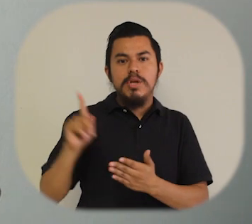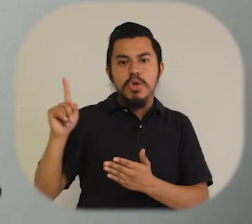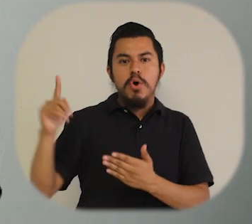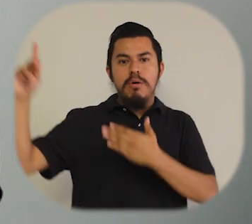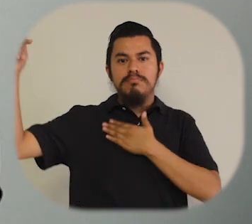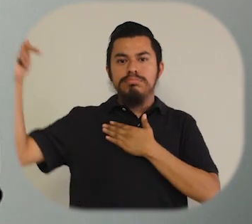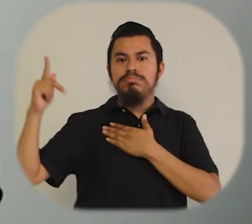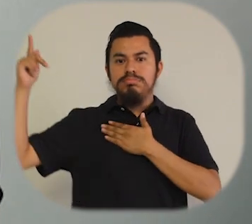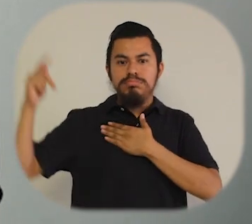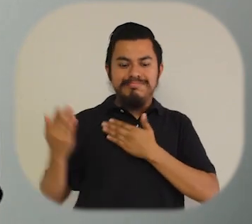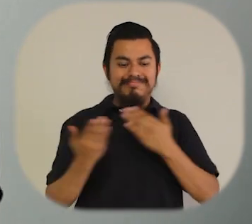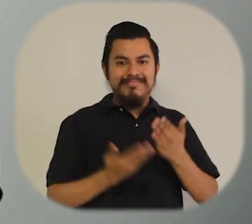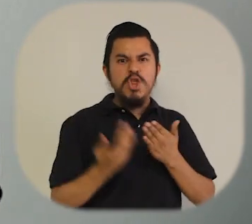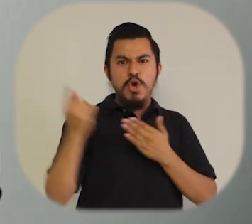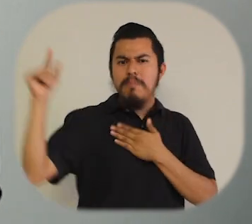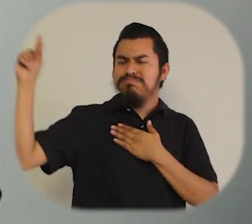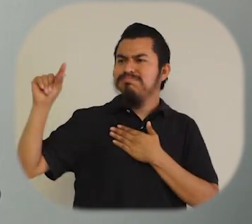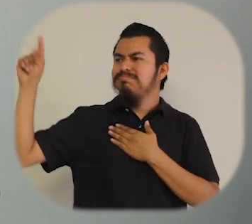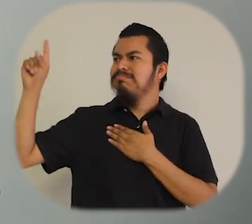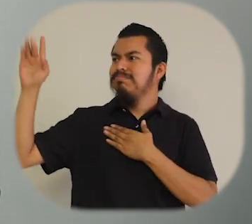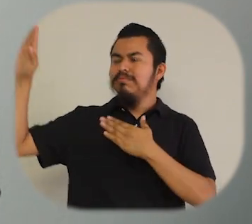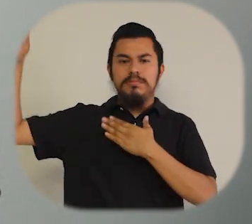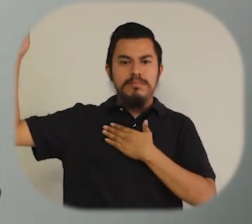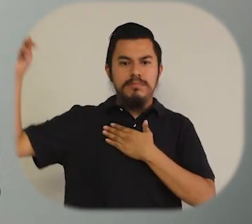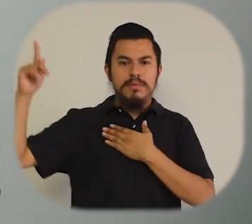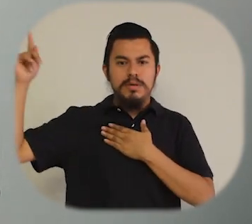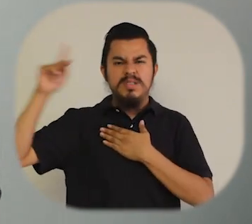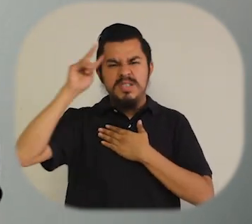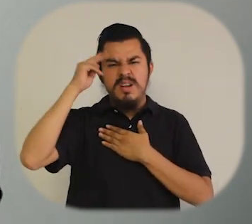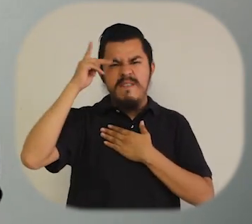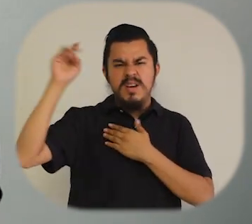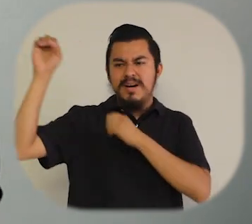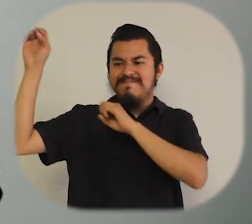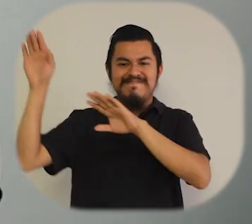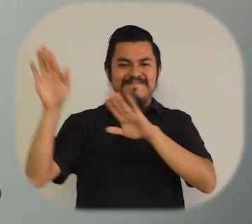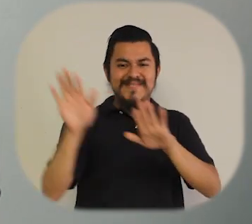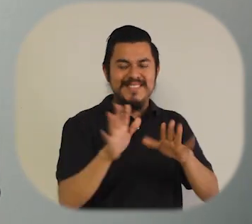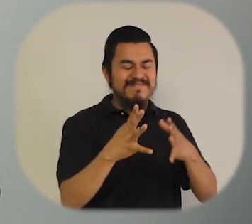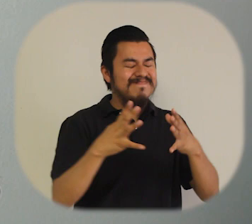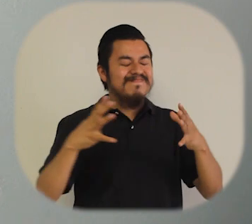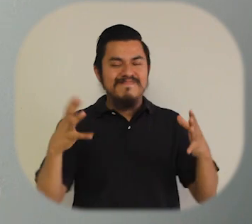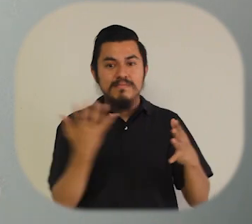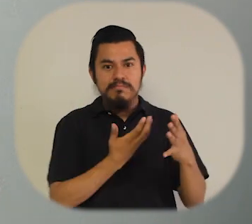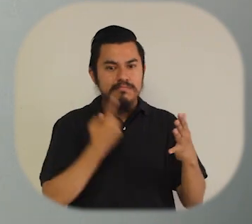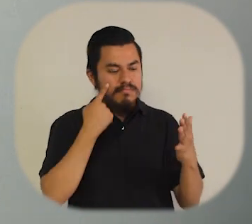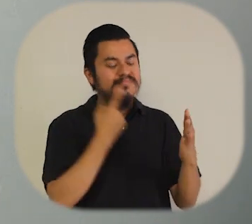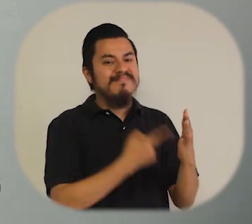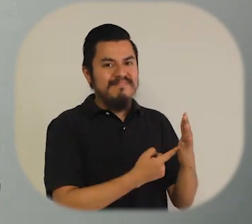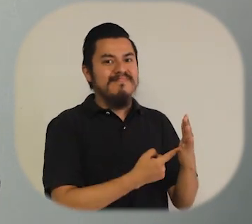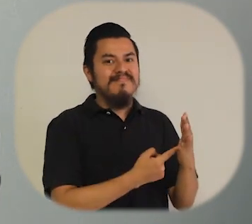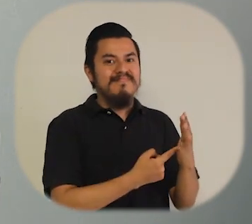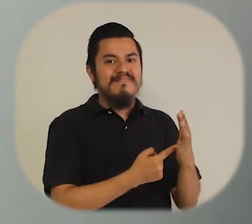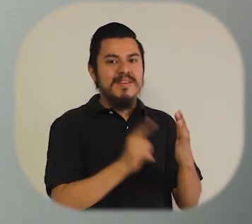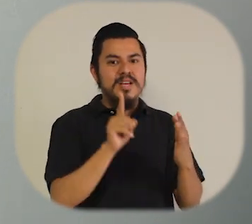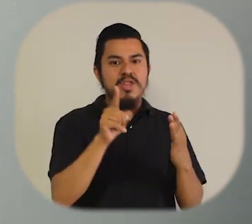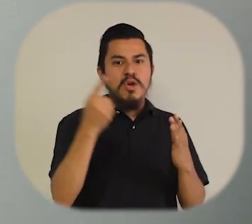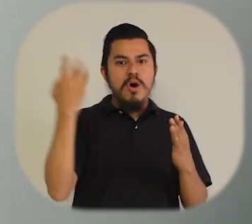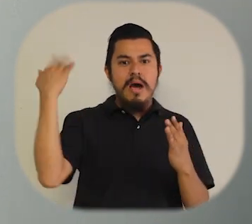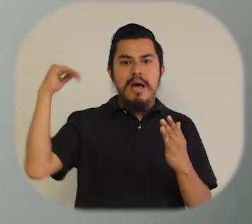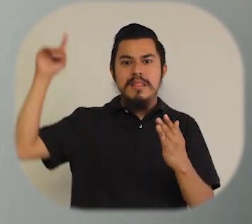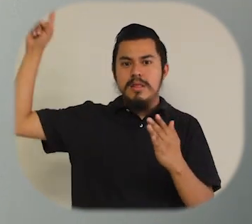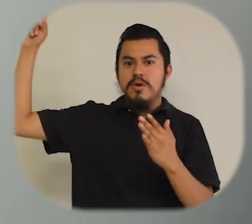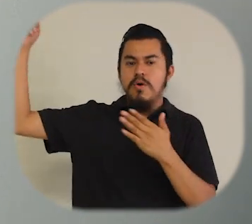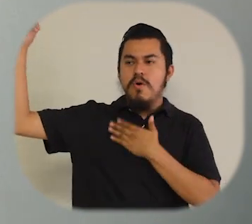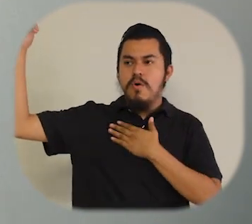les ha permitido una promesa, es una bendición tan grande. Aquí lo podemos ver. Dios le dio una promesa a Adán.